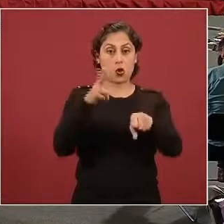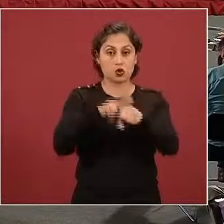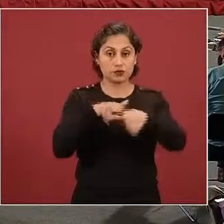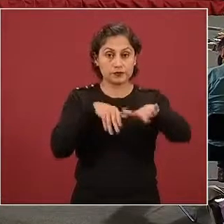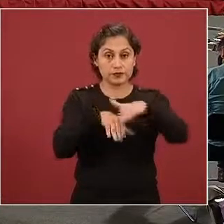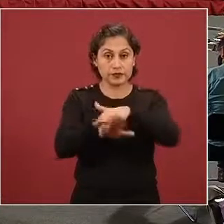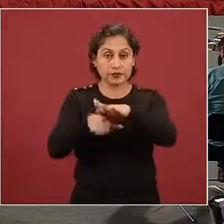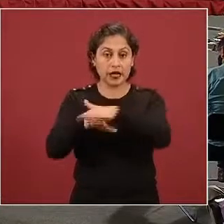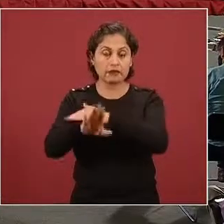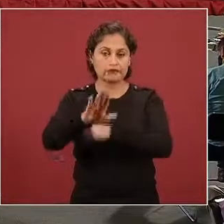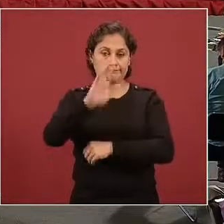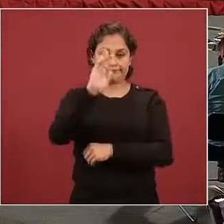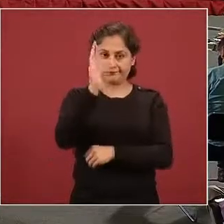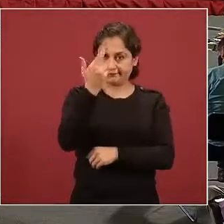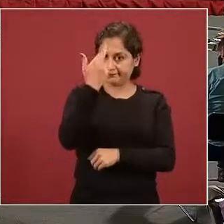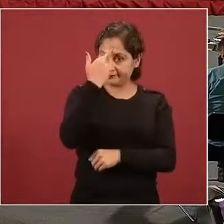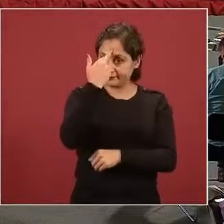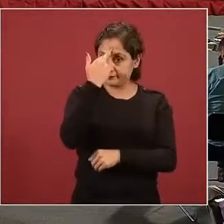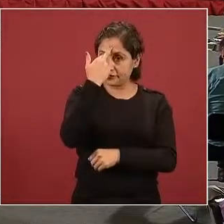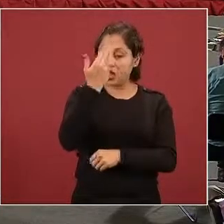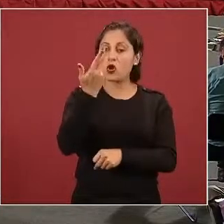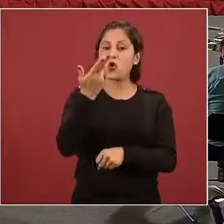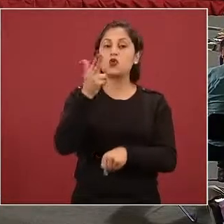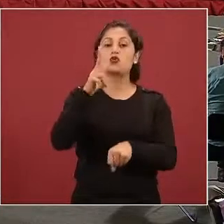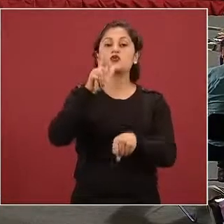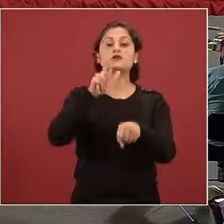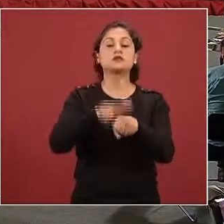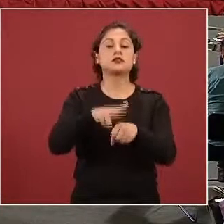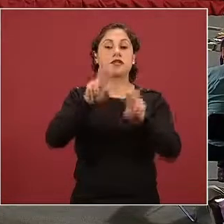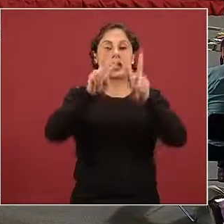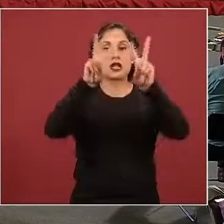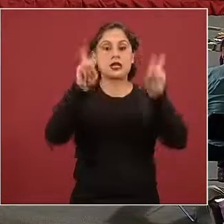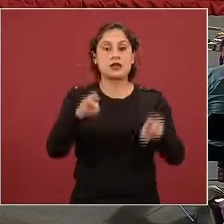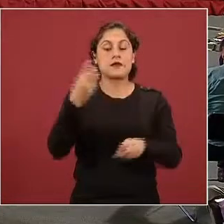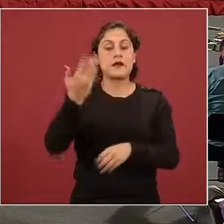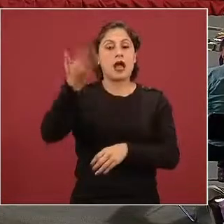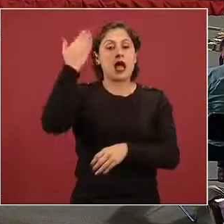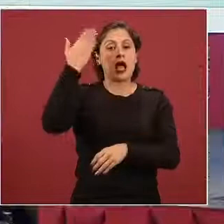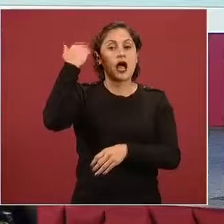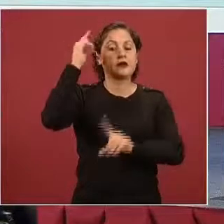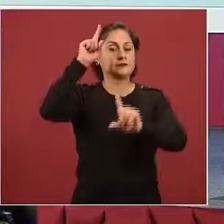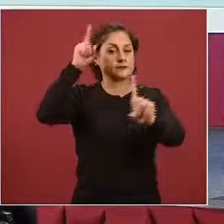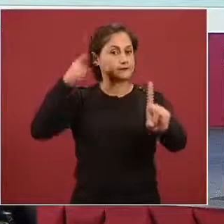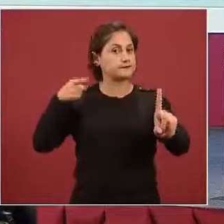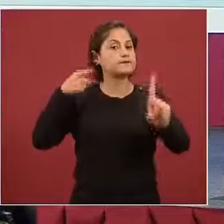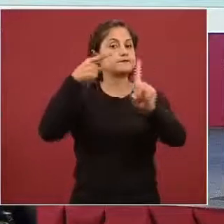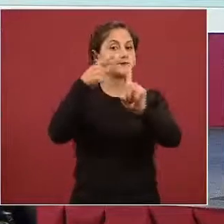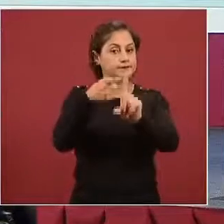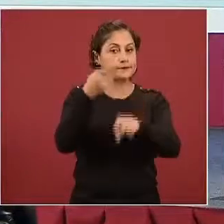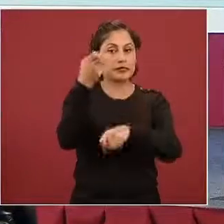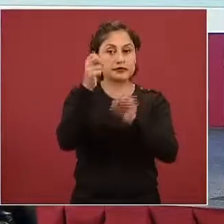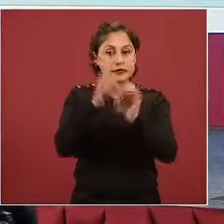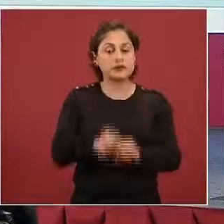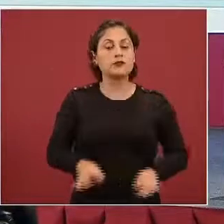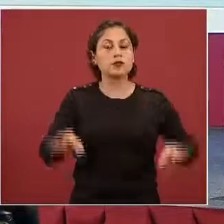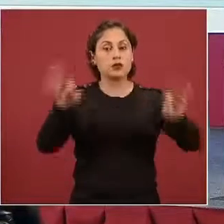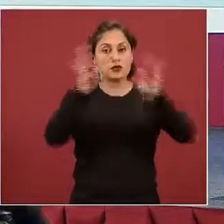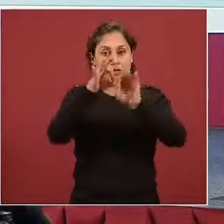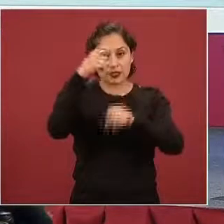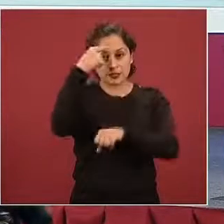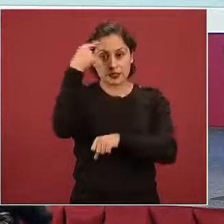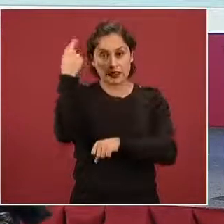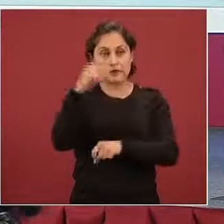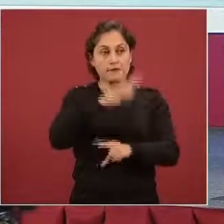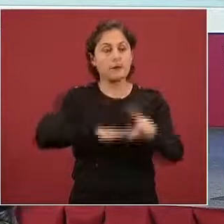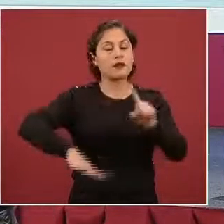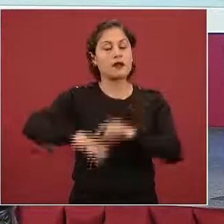la ocupación hospitalaria fue en un momento dado un objetivo muy importante de garantizar